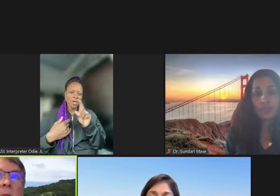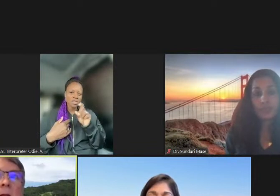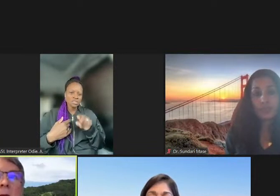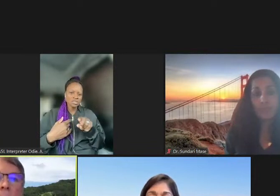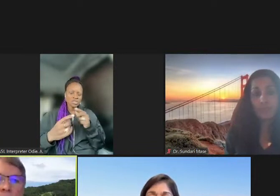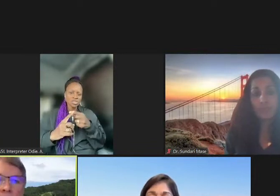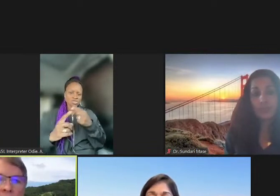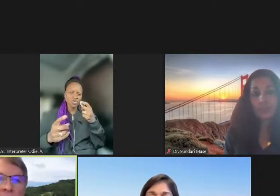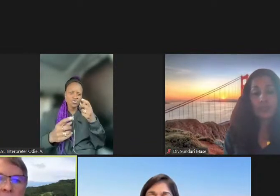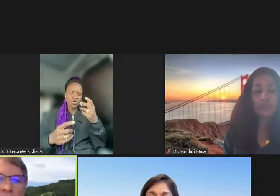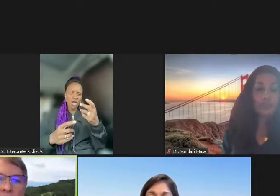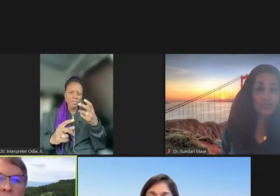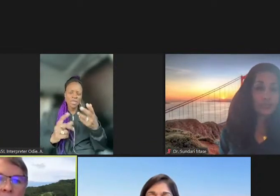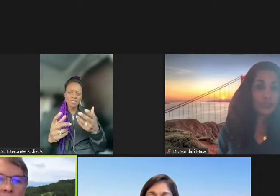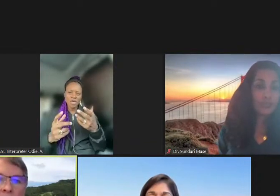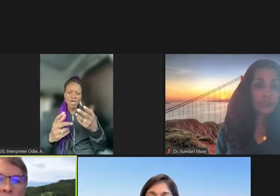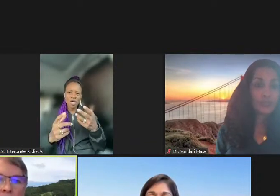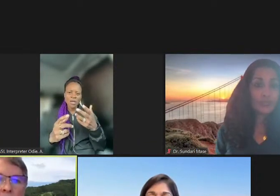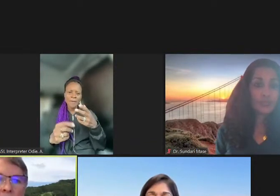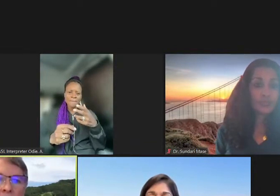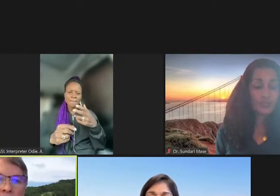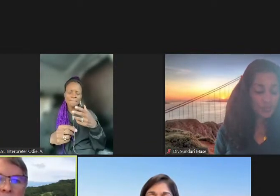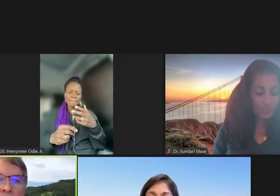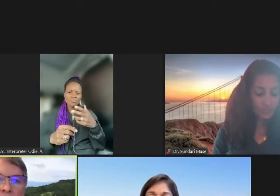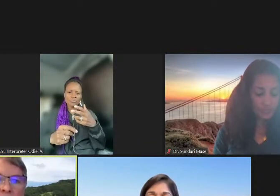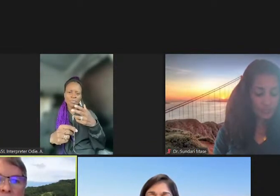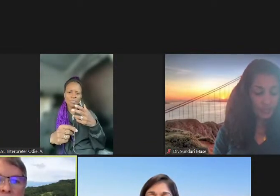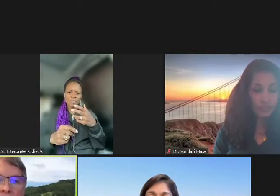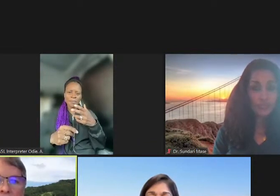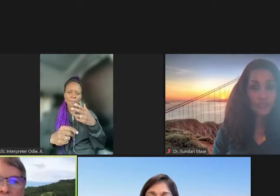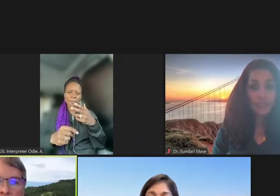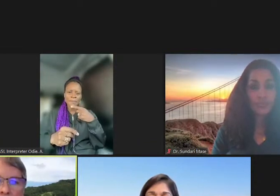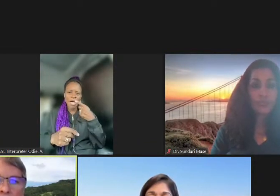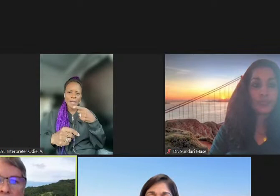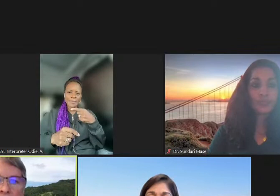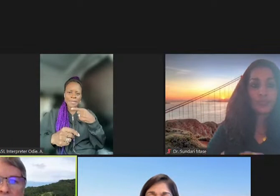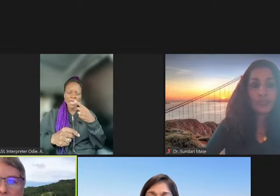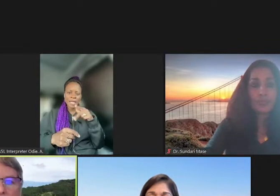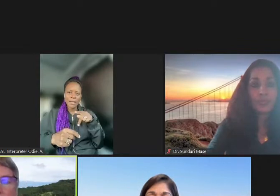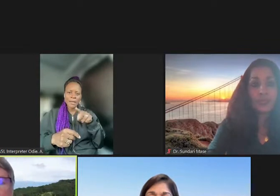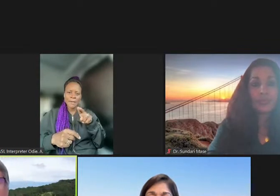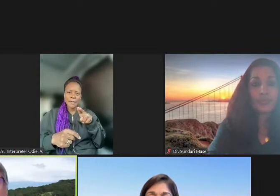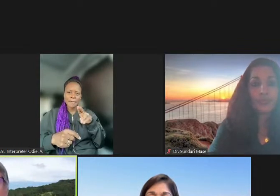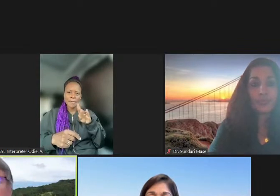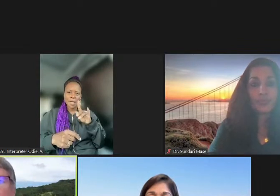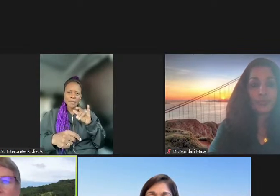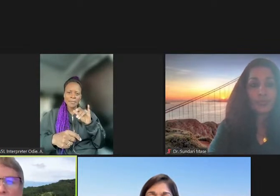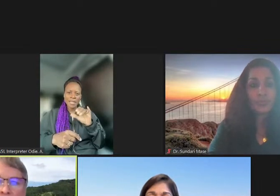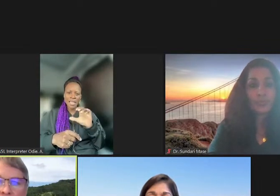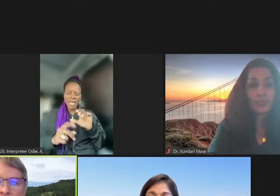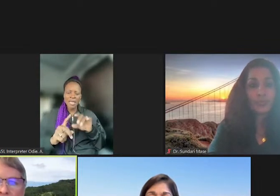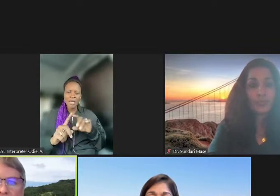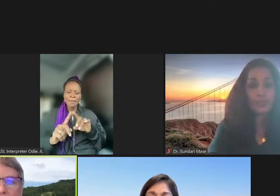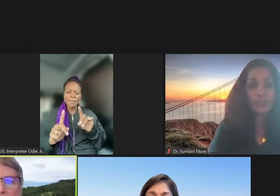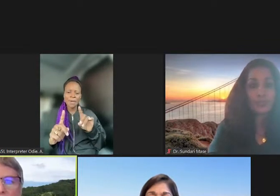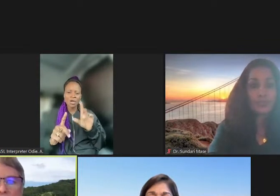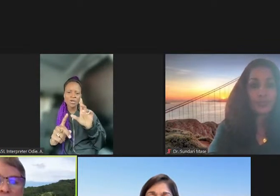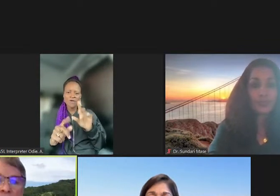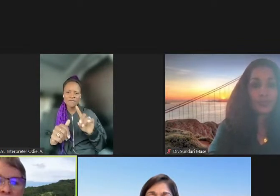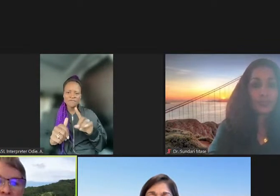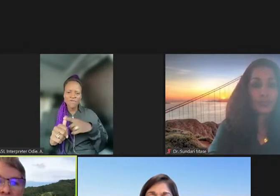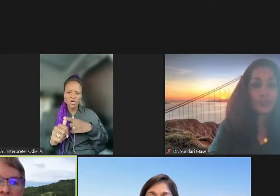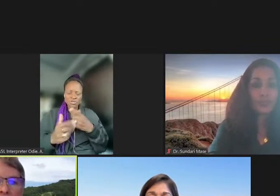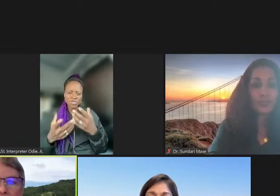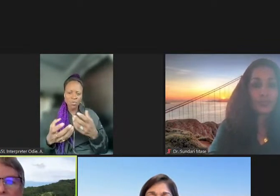preguntas del público y también de nuestros compañeros de la prensa. Quiero ahorita antes hablar con Casey D'Angelo, que